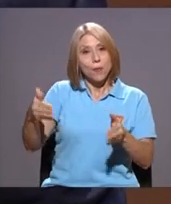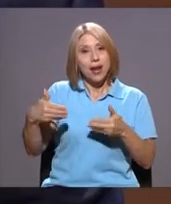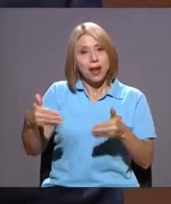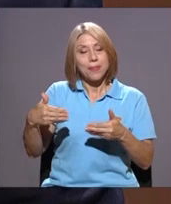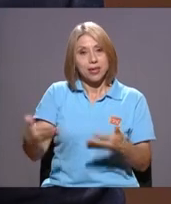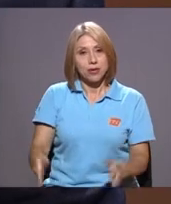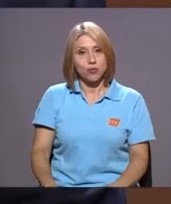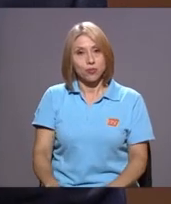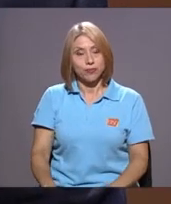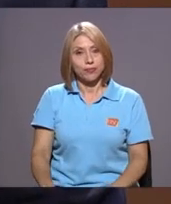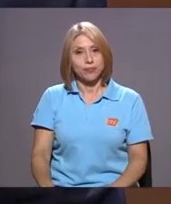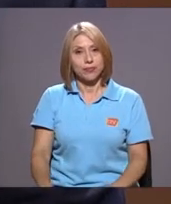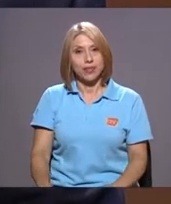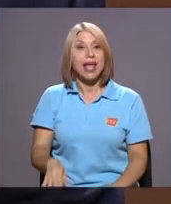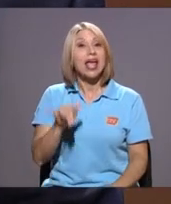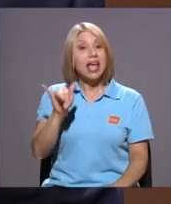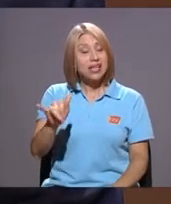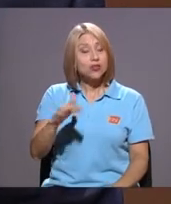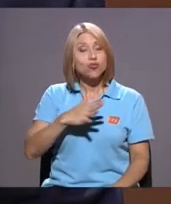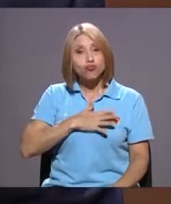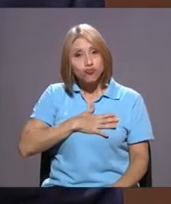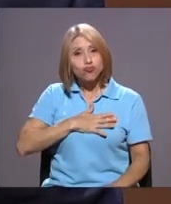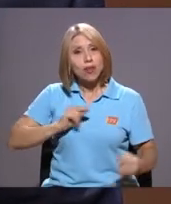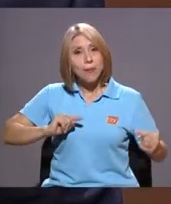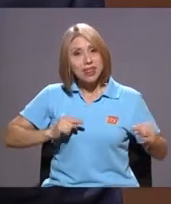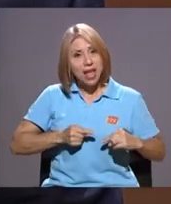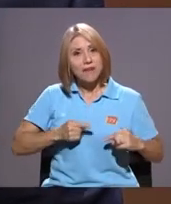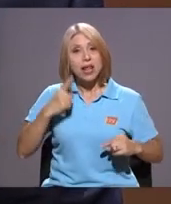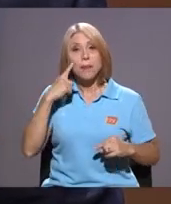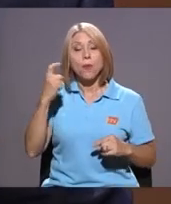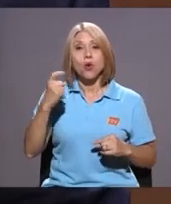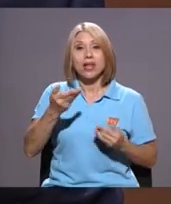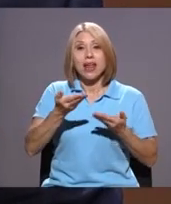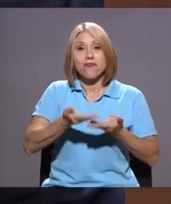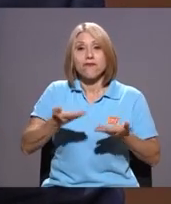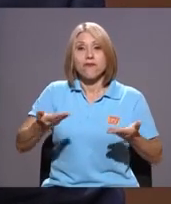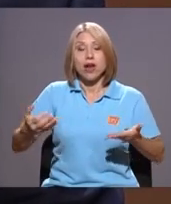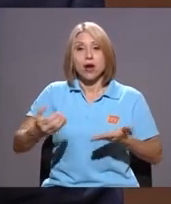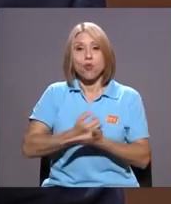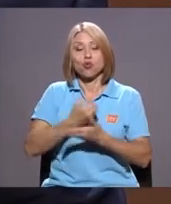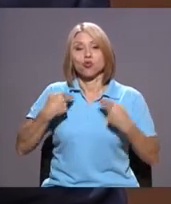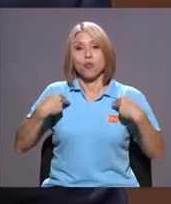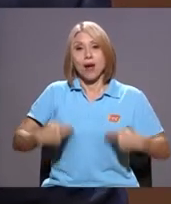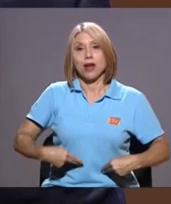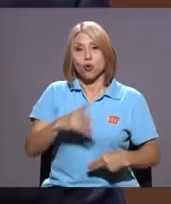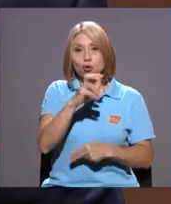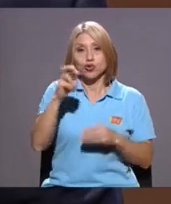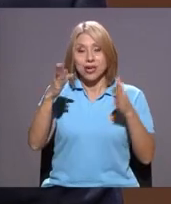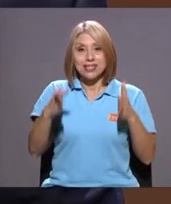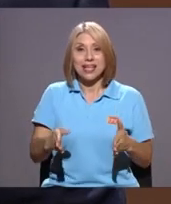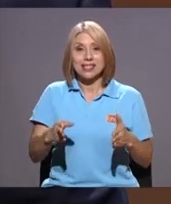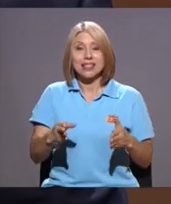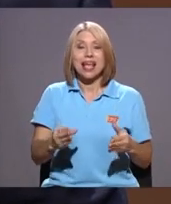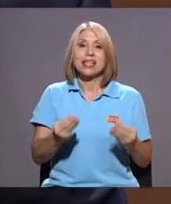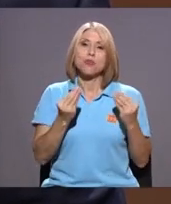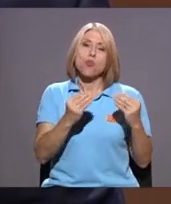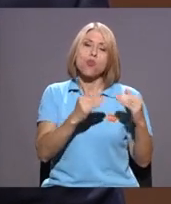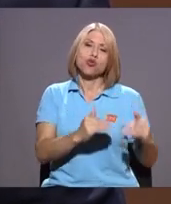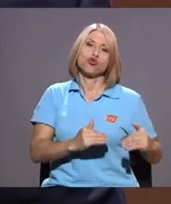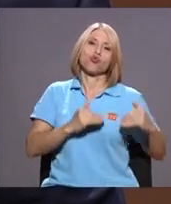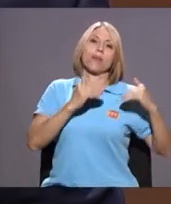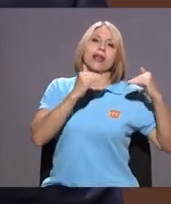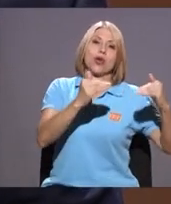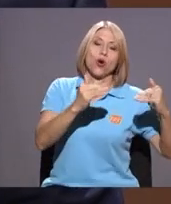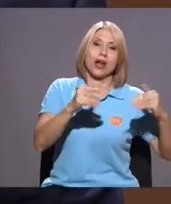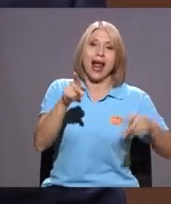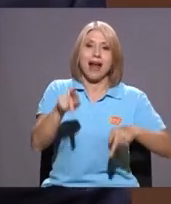otorgando eso es lamentable porque el recurso humano costarricense creo yo es muy superior al recurso humano